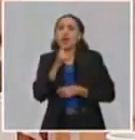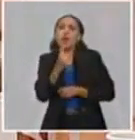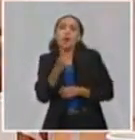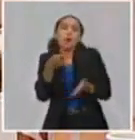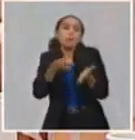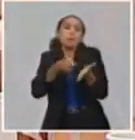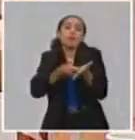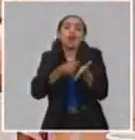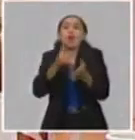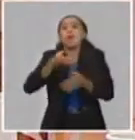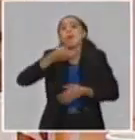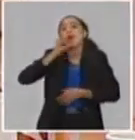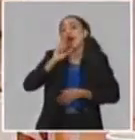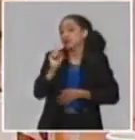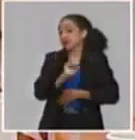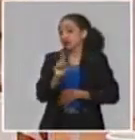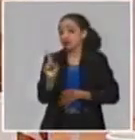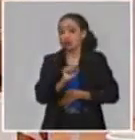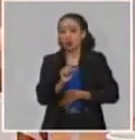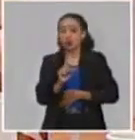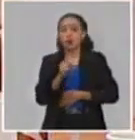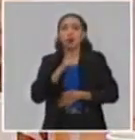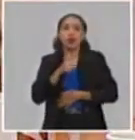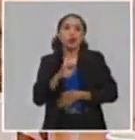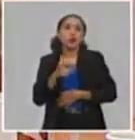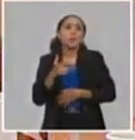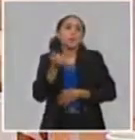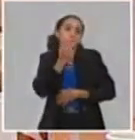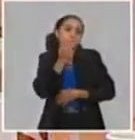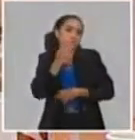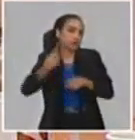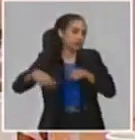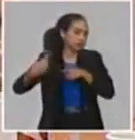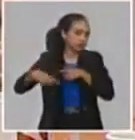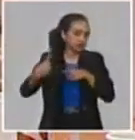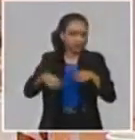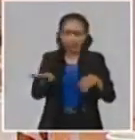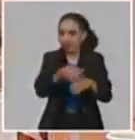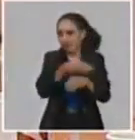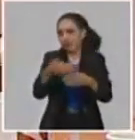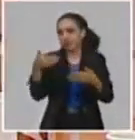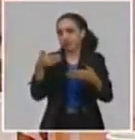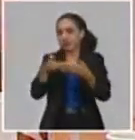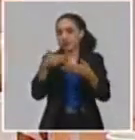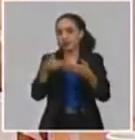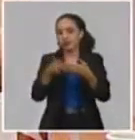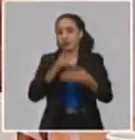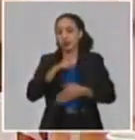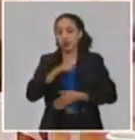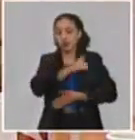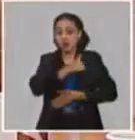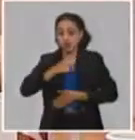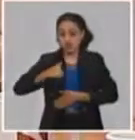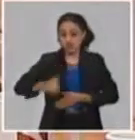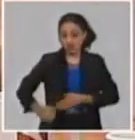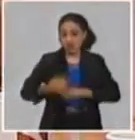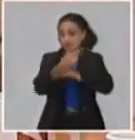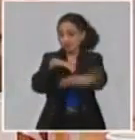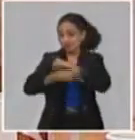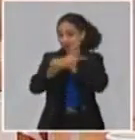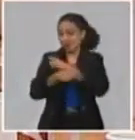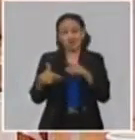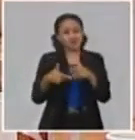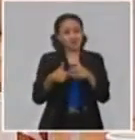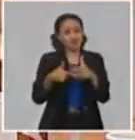estamos hablando de montos y de yo, China, que es un país enorme y que